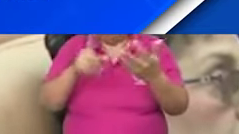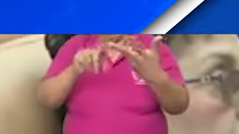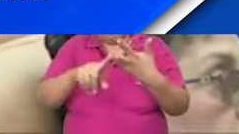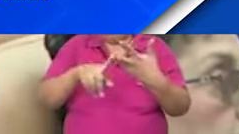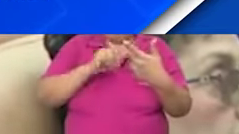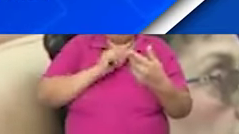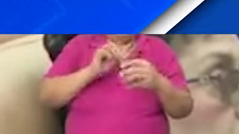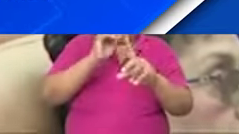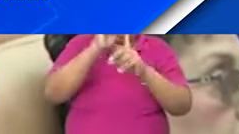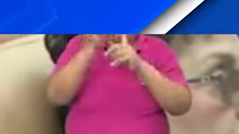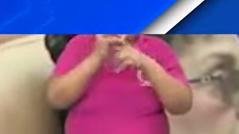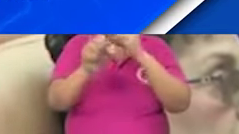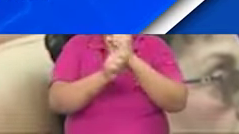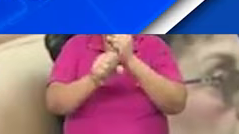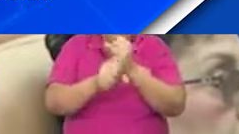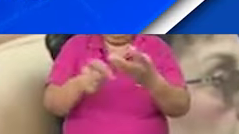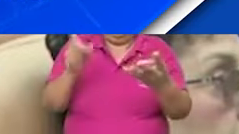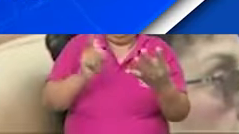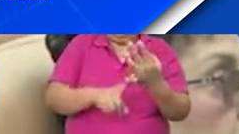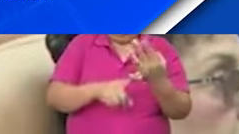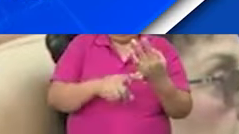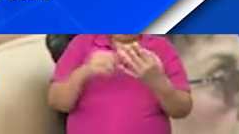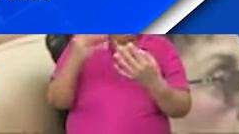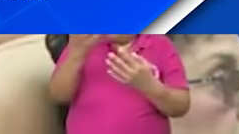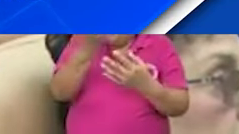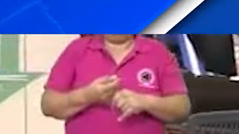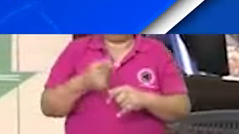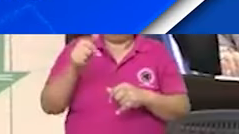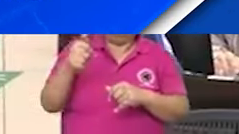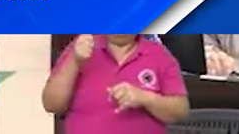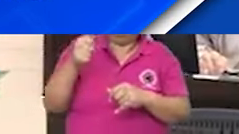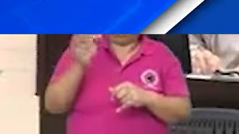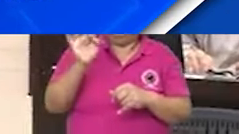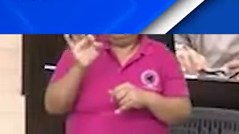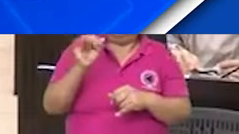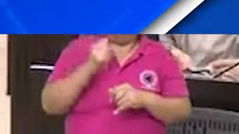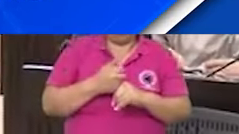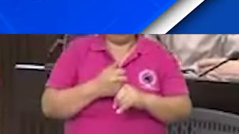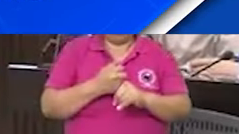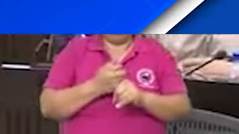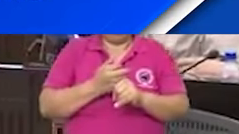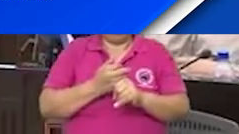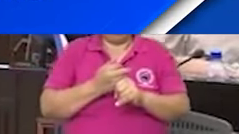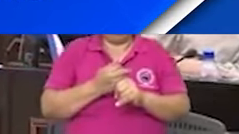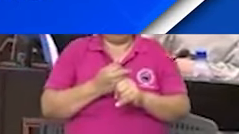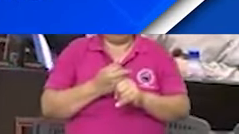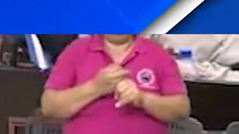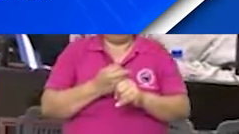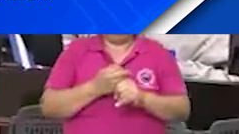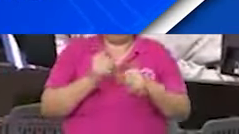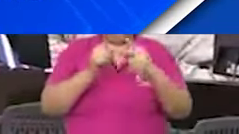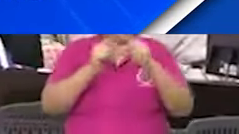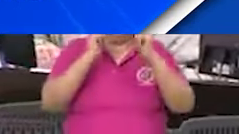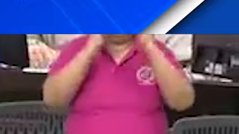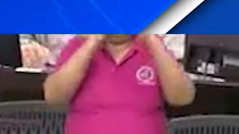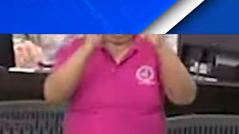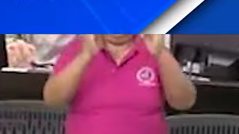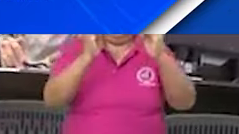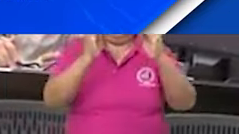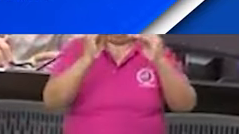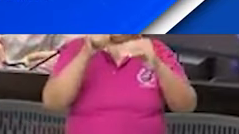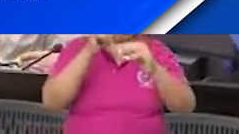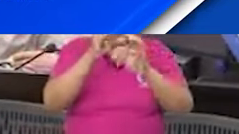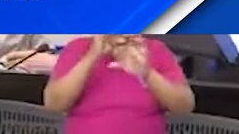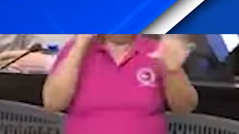empresariales, sindicales, todos los sectores, haciéndole gana y